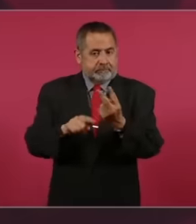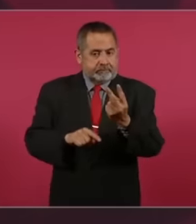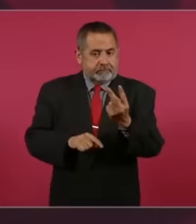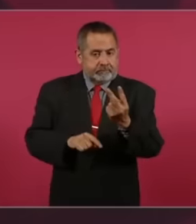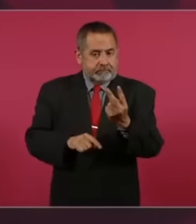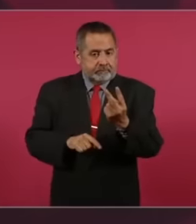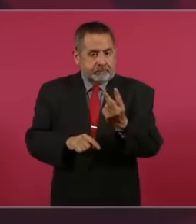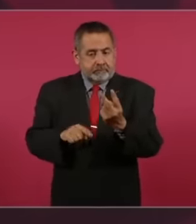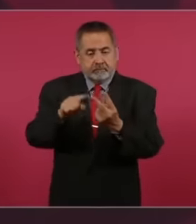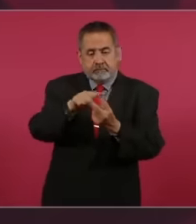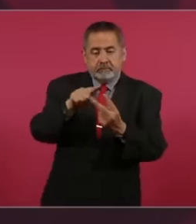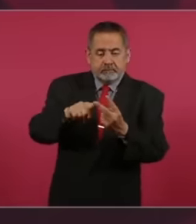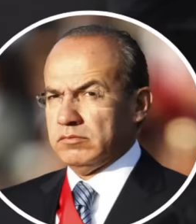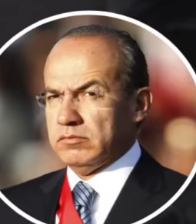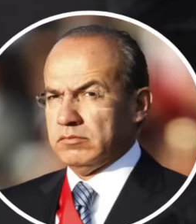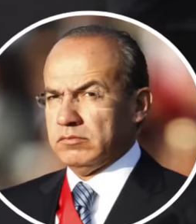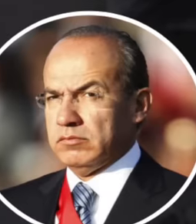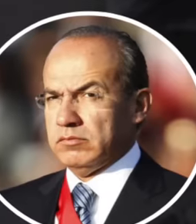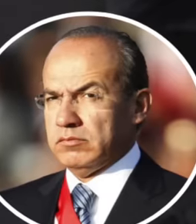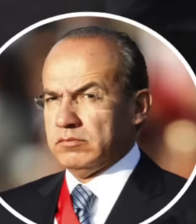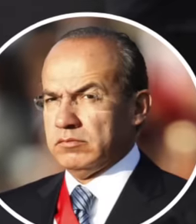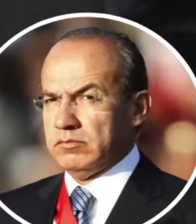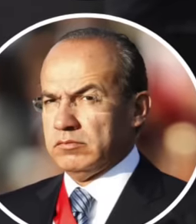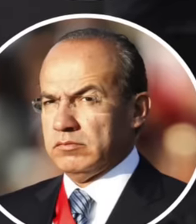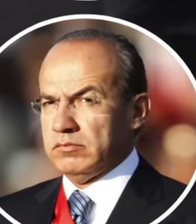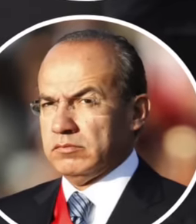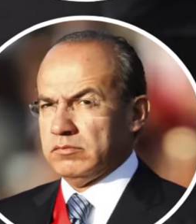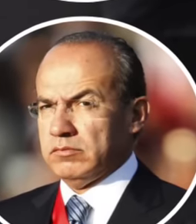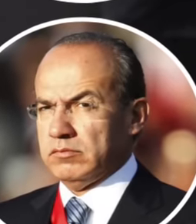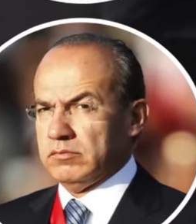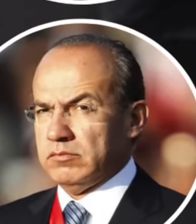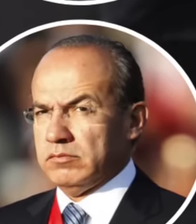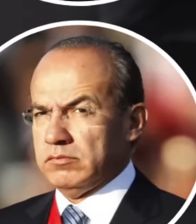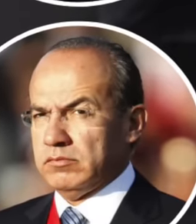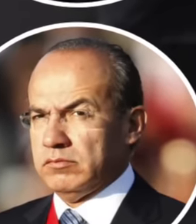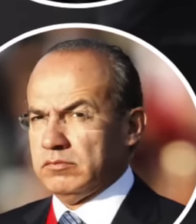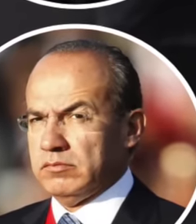las dos perjudican, la delincuencia